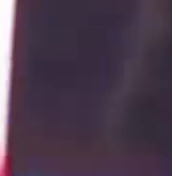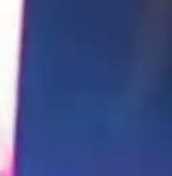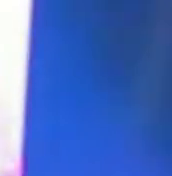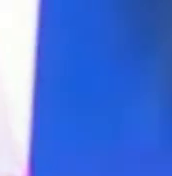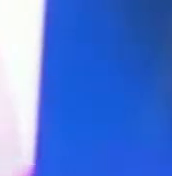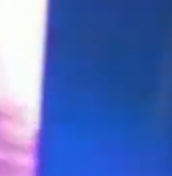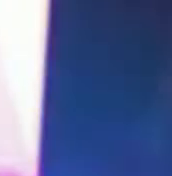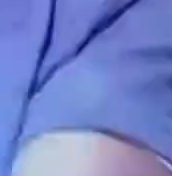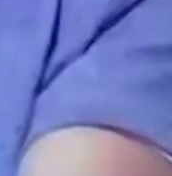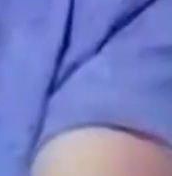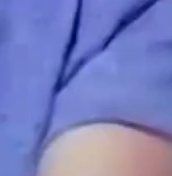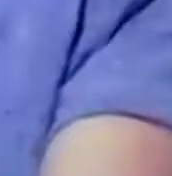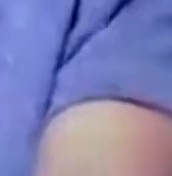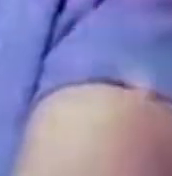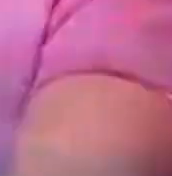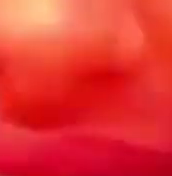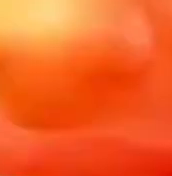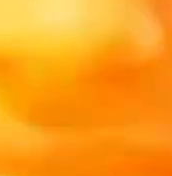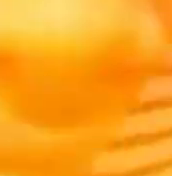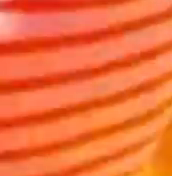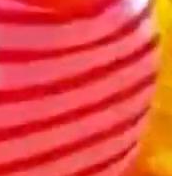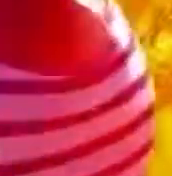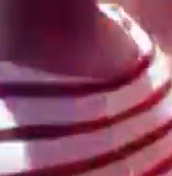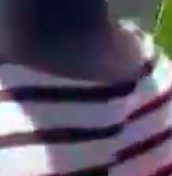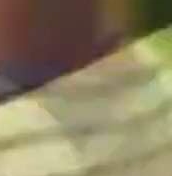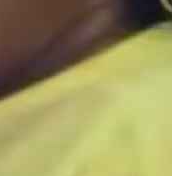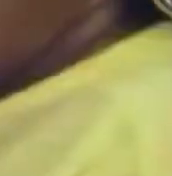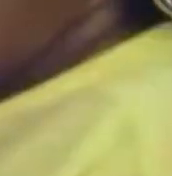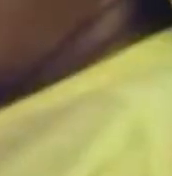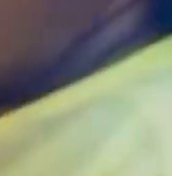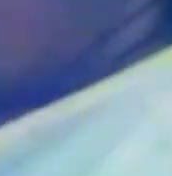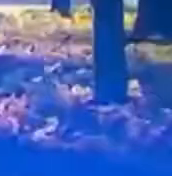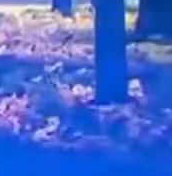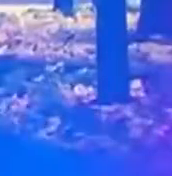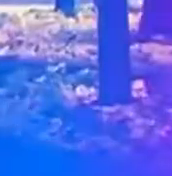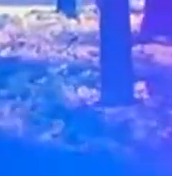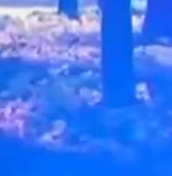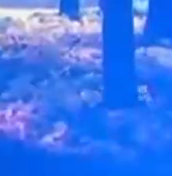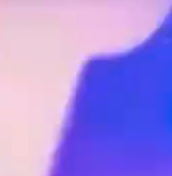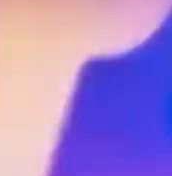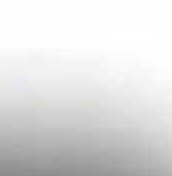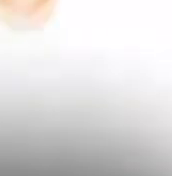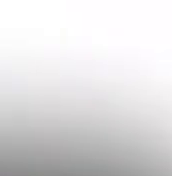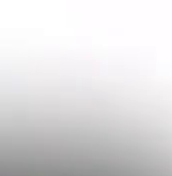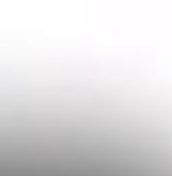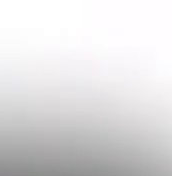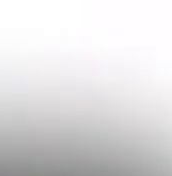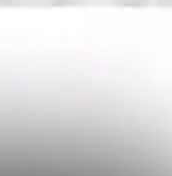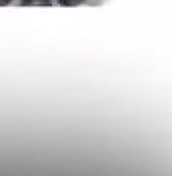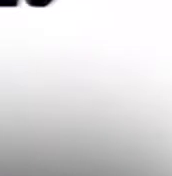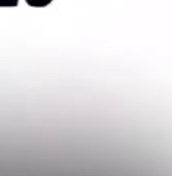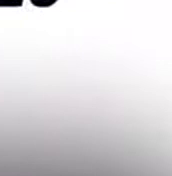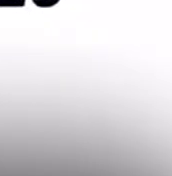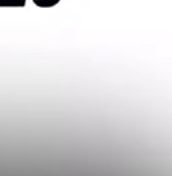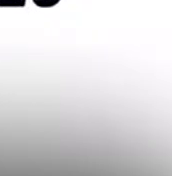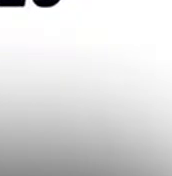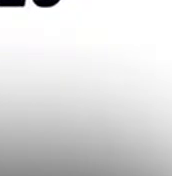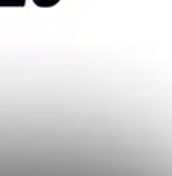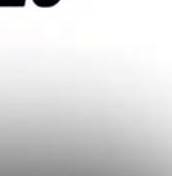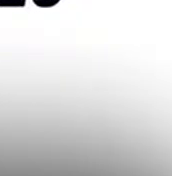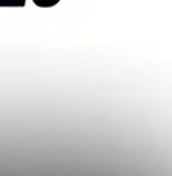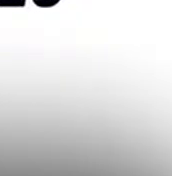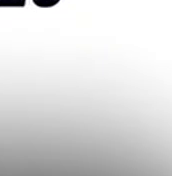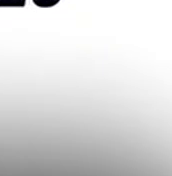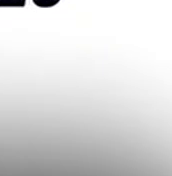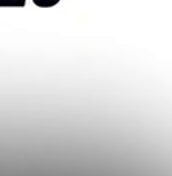Ecuador TV, te presenta desde este martes, todos los días, a las 8 en punto de la mañana, la bolsa de empleo adecuada a